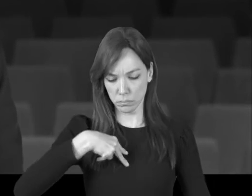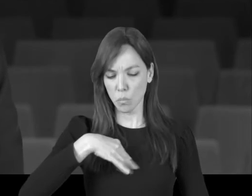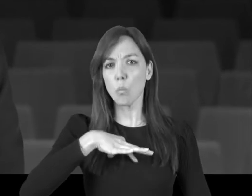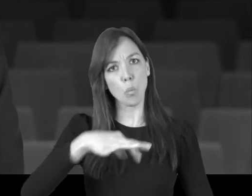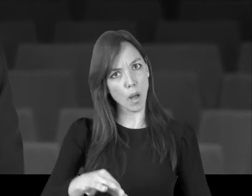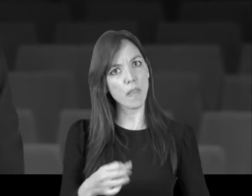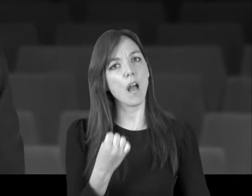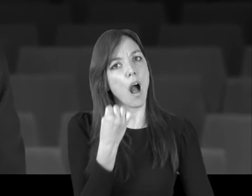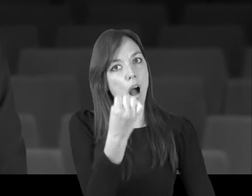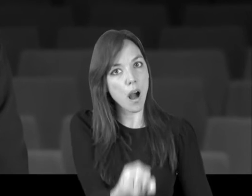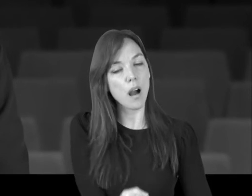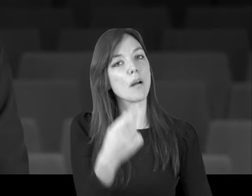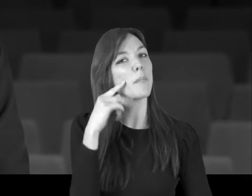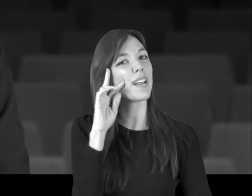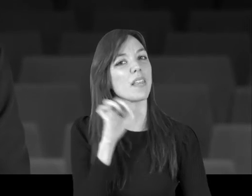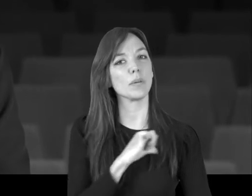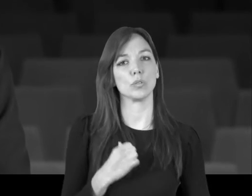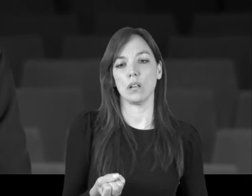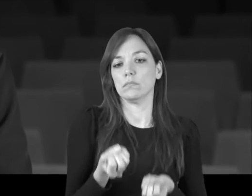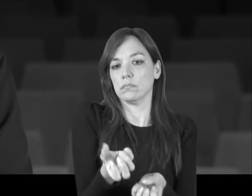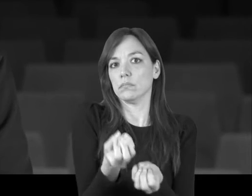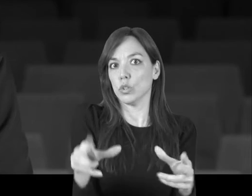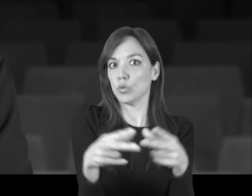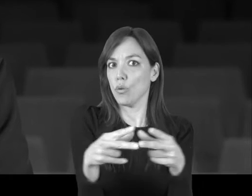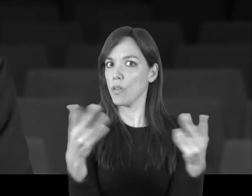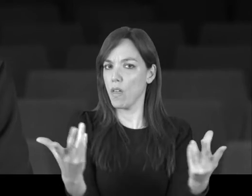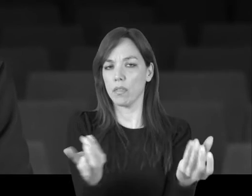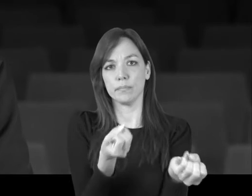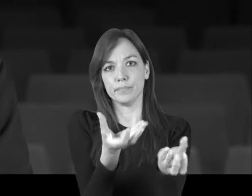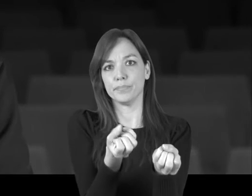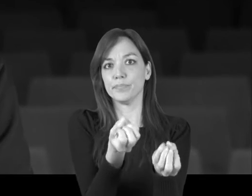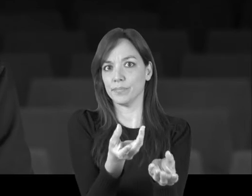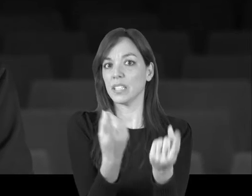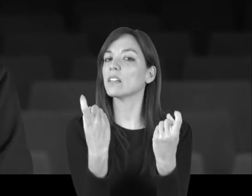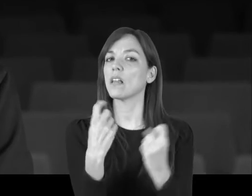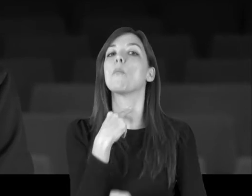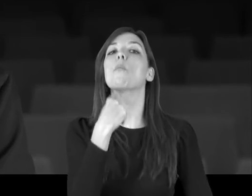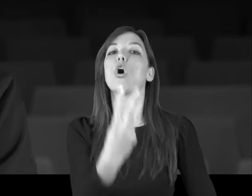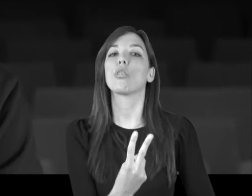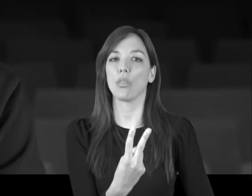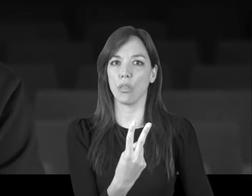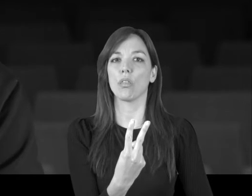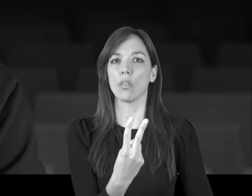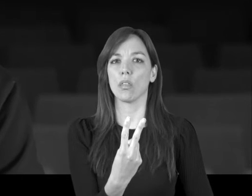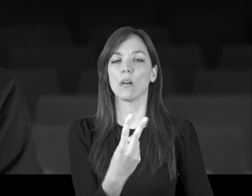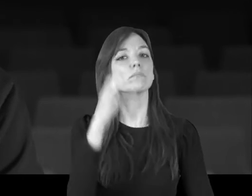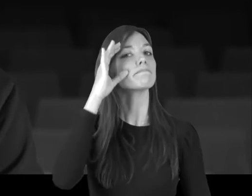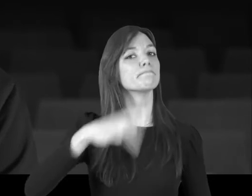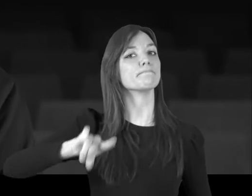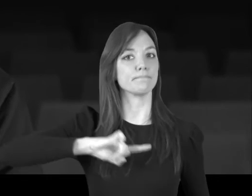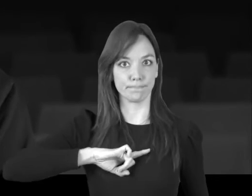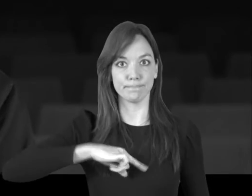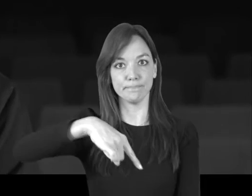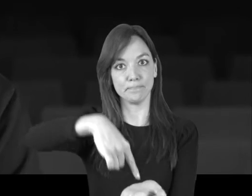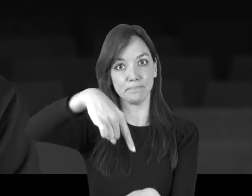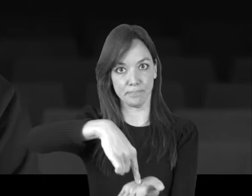necesitamos creernos que podemos aportar desde nuestra experiencia personal a la sociedad lo que hemos padecido. Y para eso necesitamos tener voz